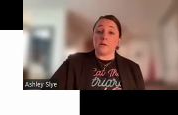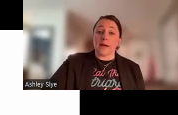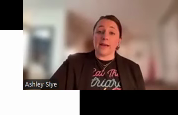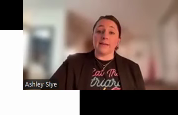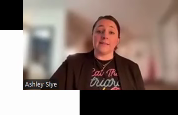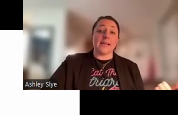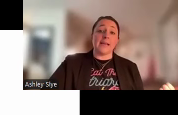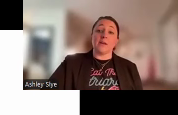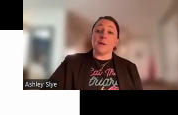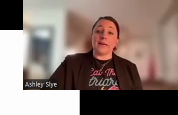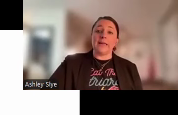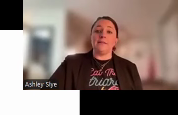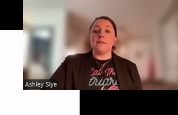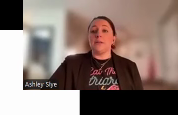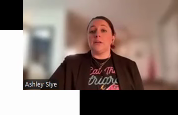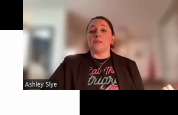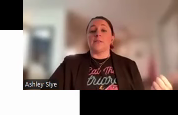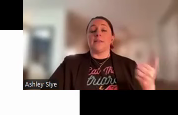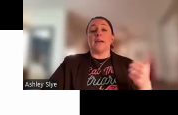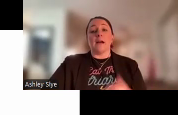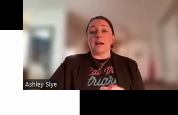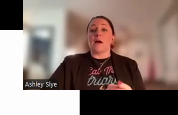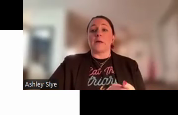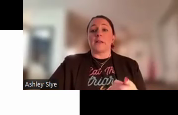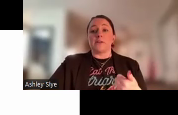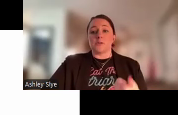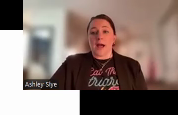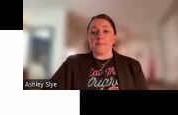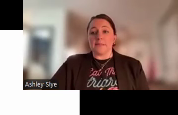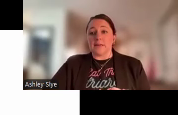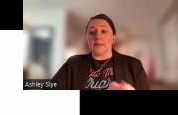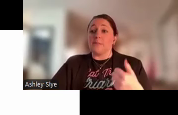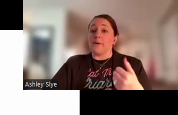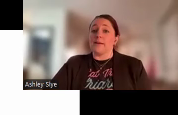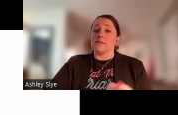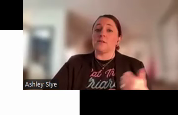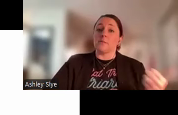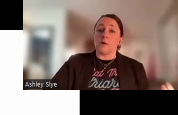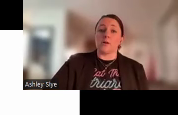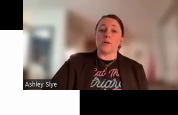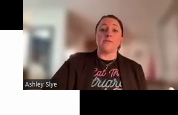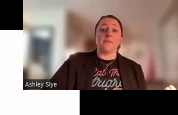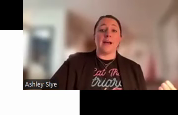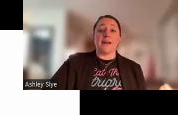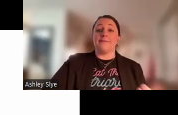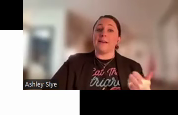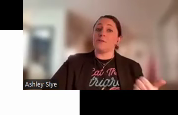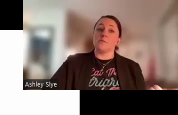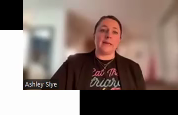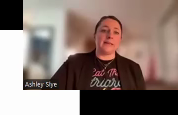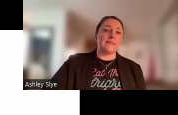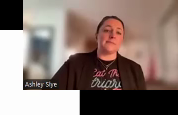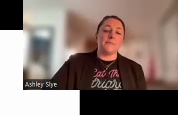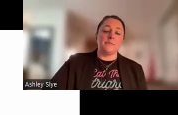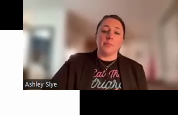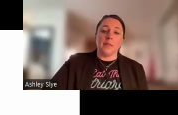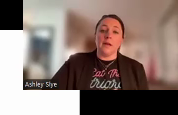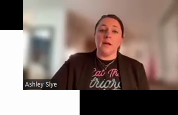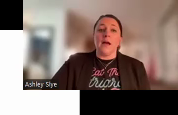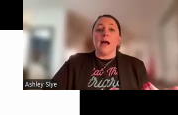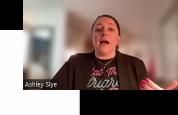ser una pierna rota para que el sobreviviente tenga mayor dificultad a